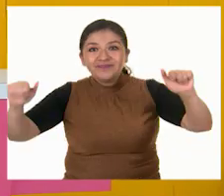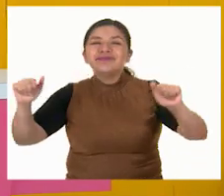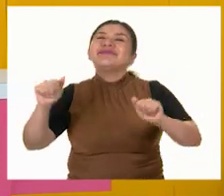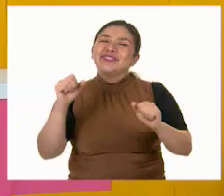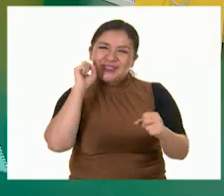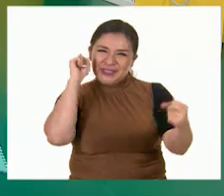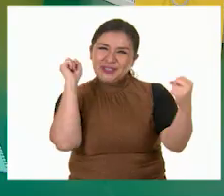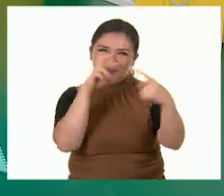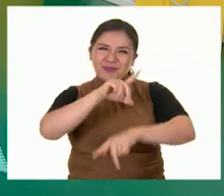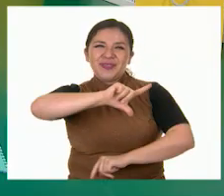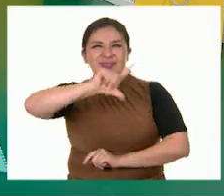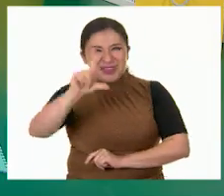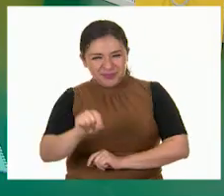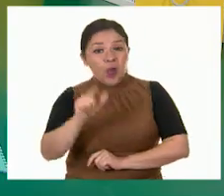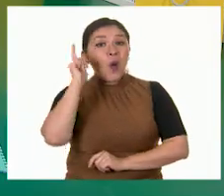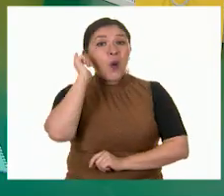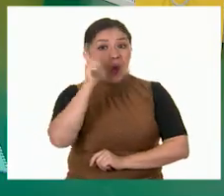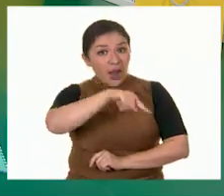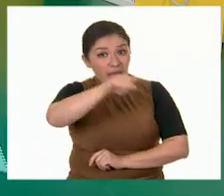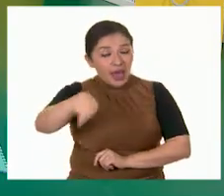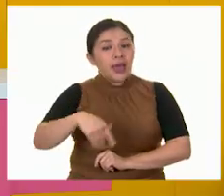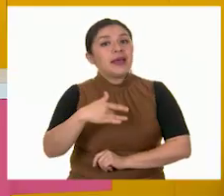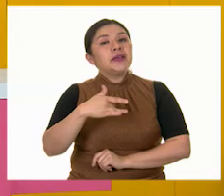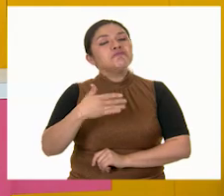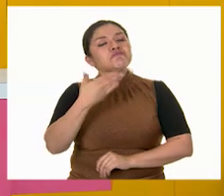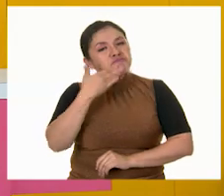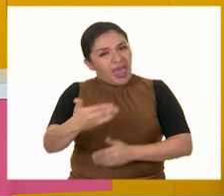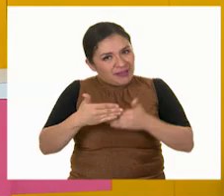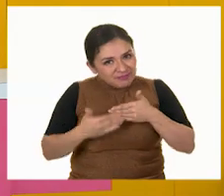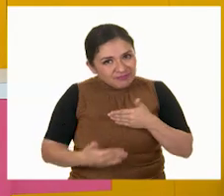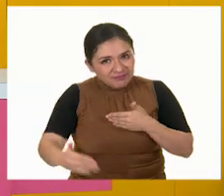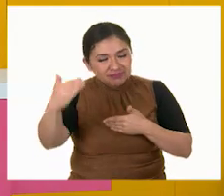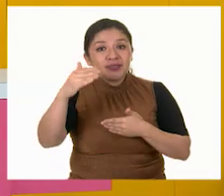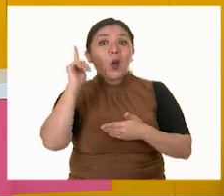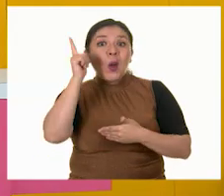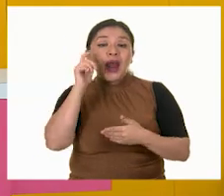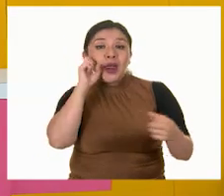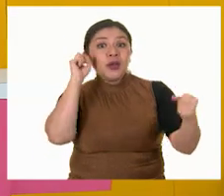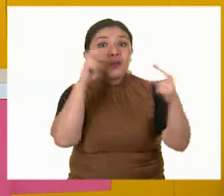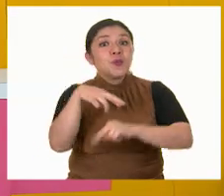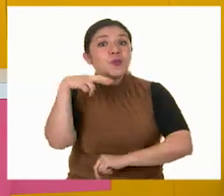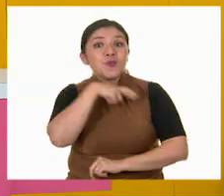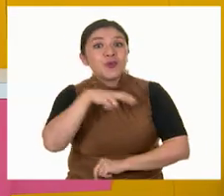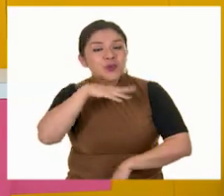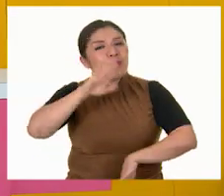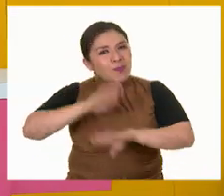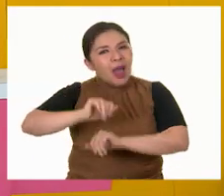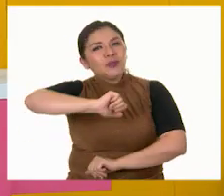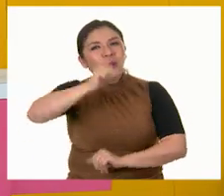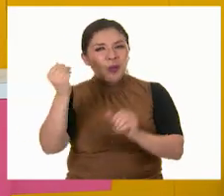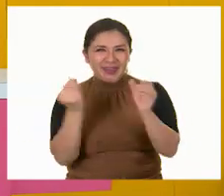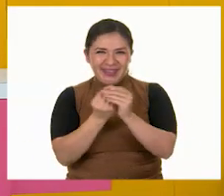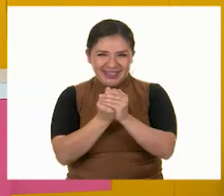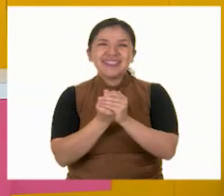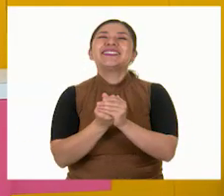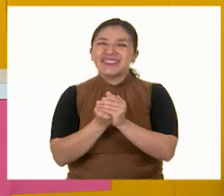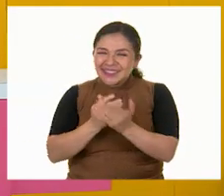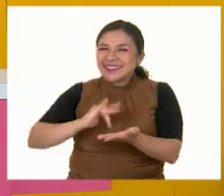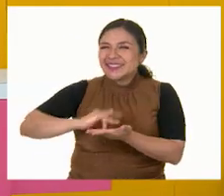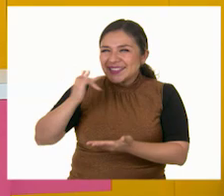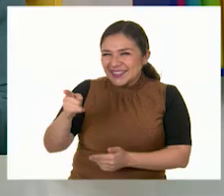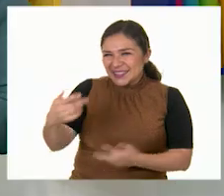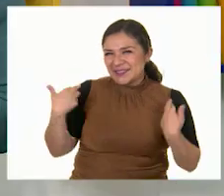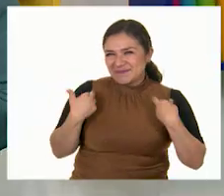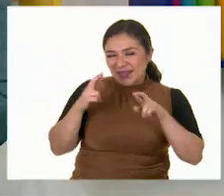Hasta luego. Esperemos que se la pasen muy bien y esperamos verlos pronto en una divertida clase. Muchísimas